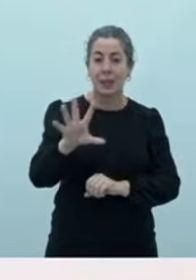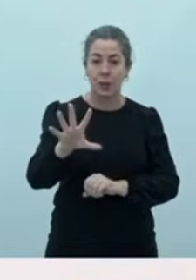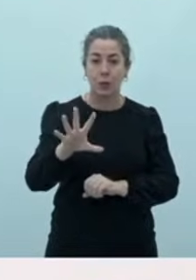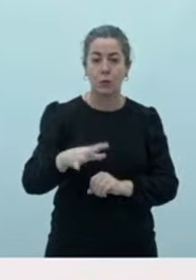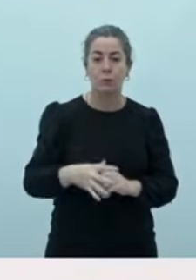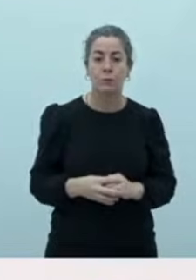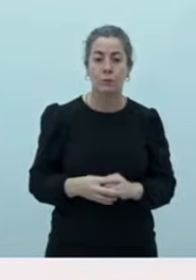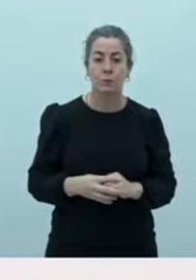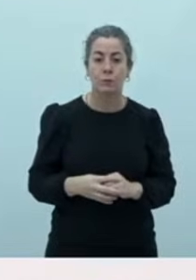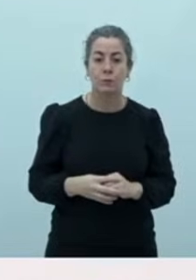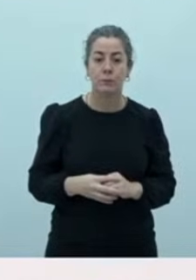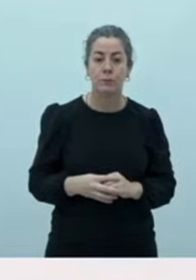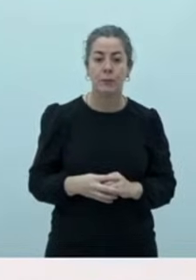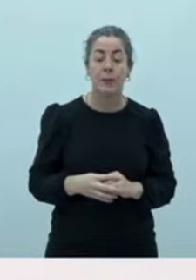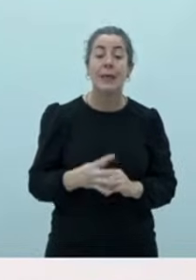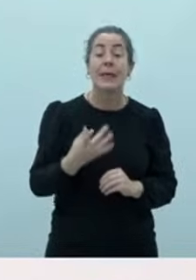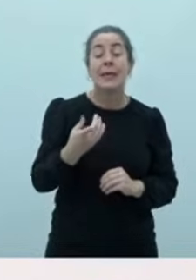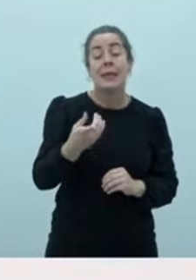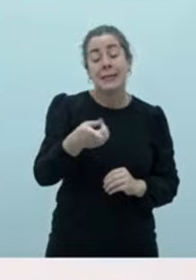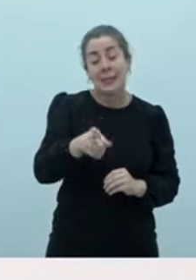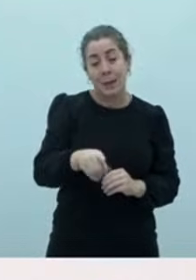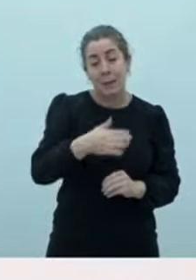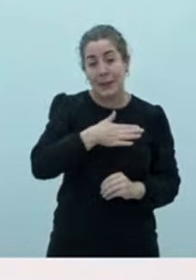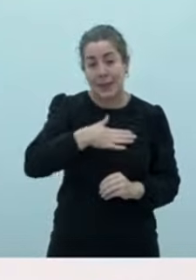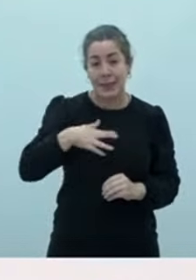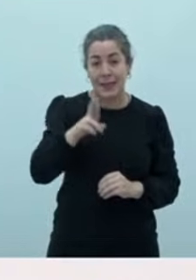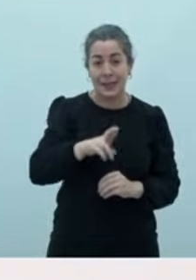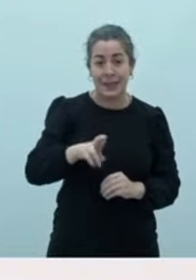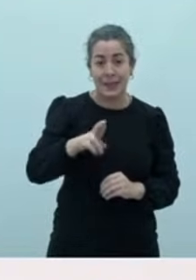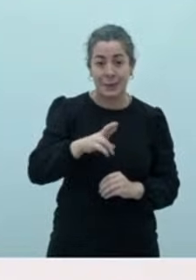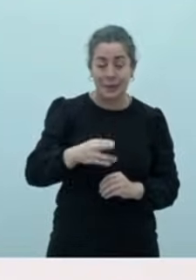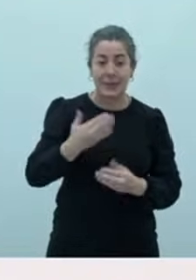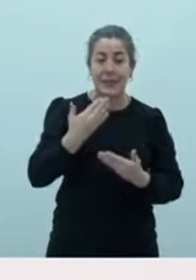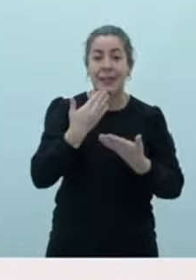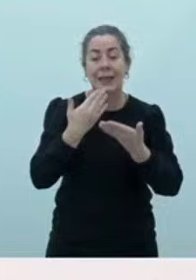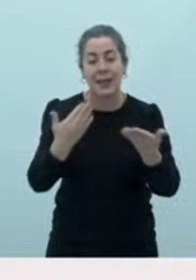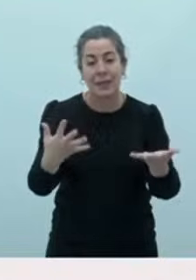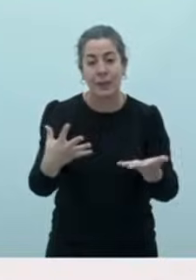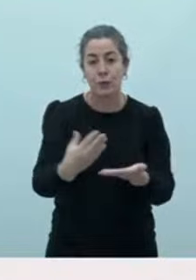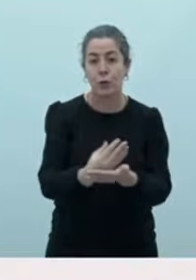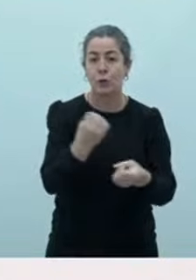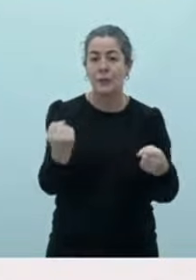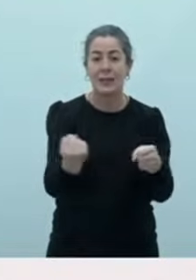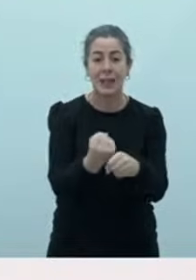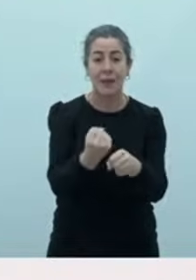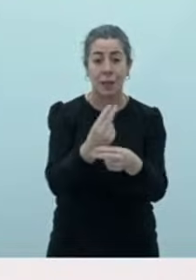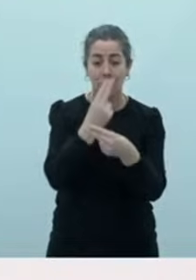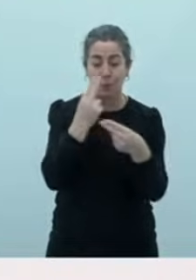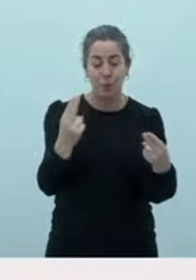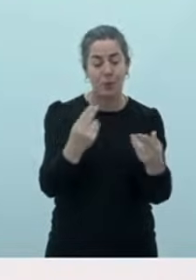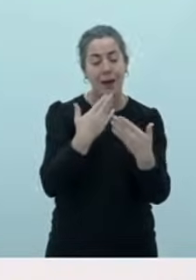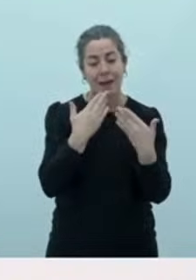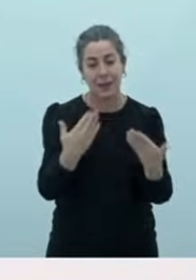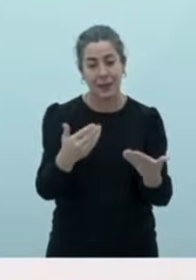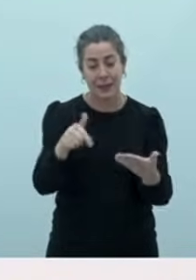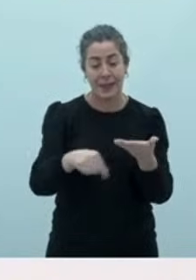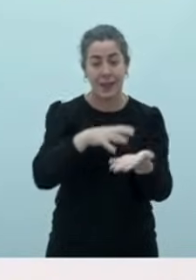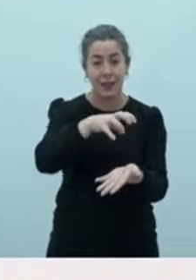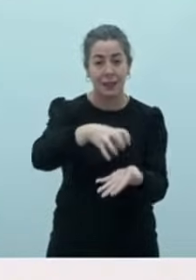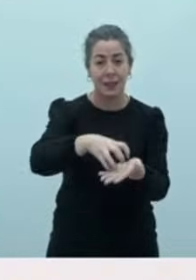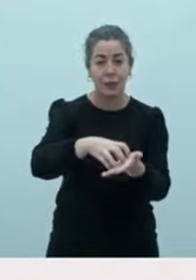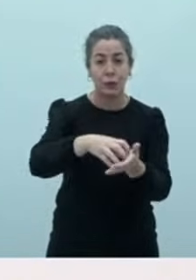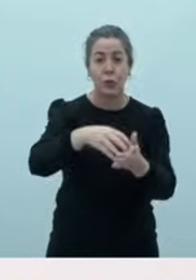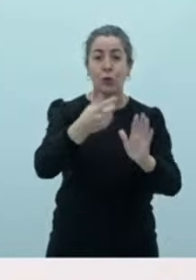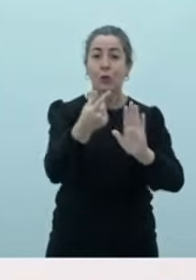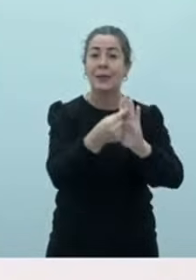25. Permítanme de nuevo agradecer a todos los empleados públicos que se encuentran en este centro de datos y que se